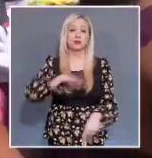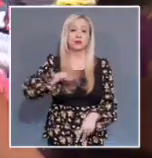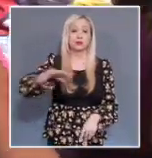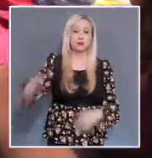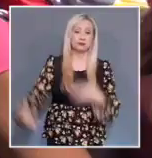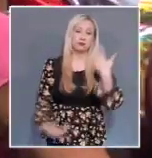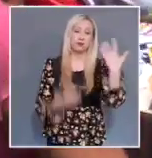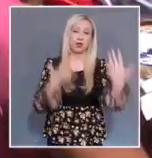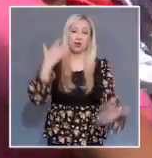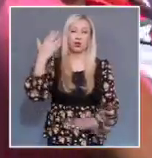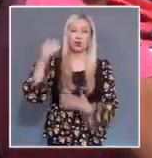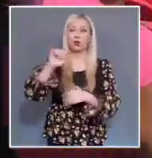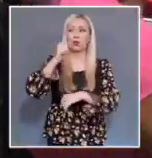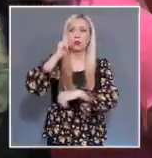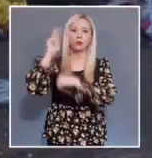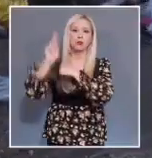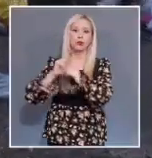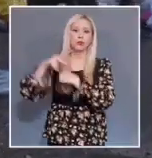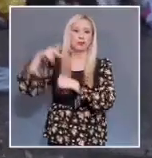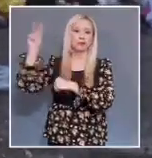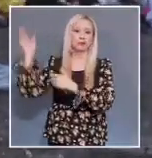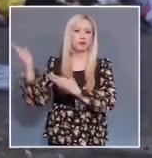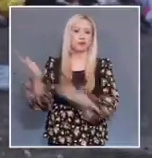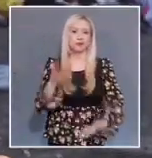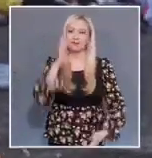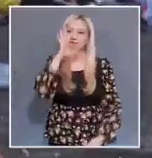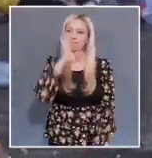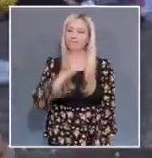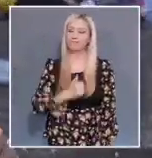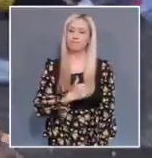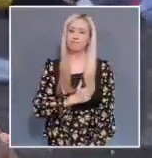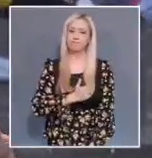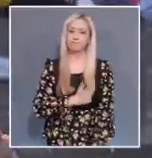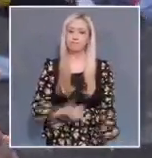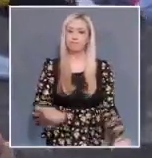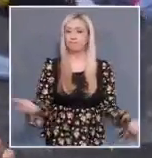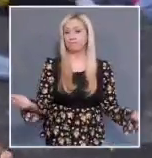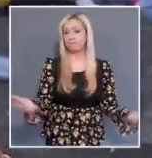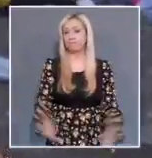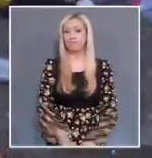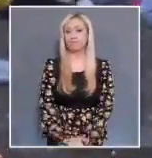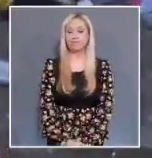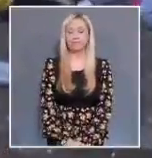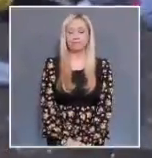Con información de Juan Carlos González para el canal del Poder Judicial de la Federación.